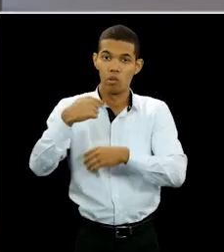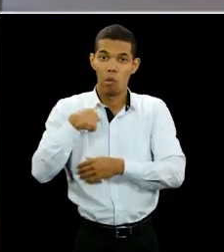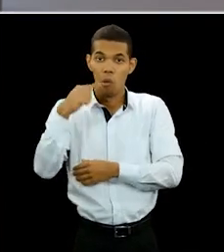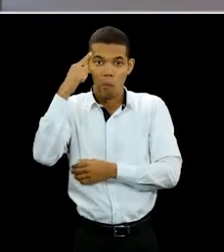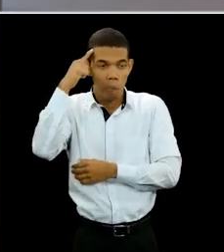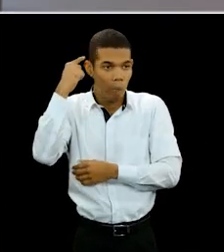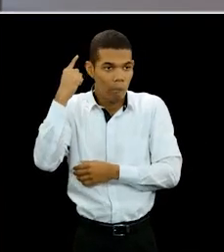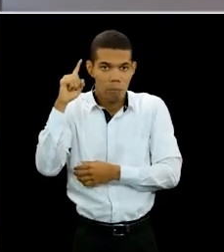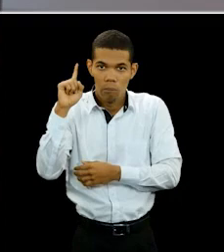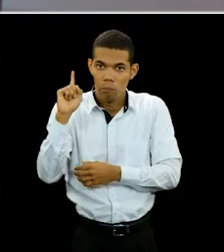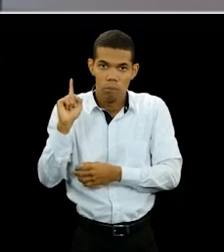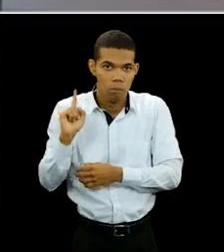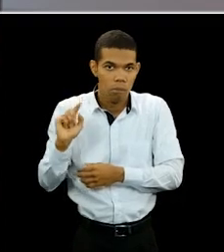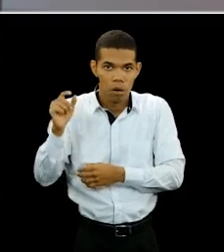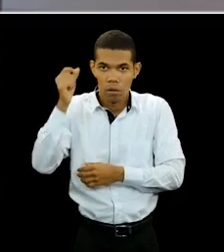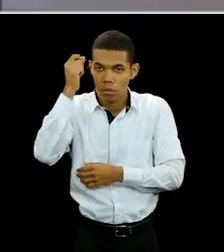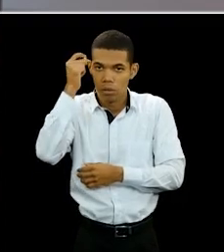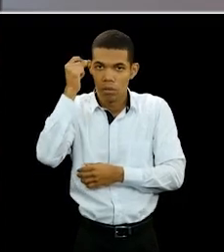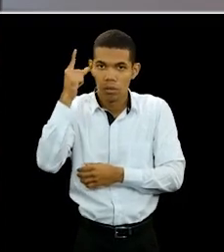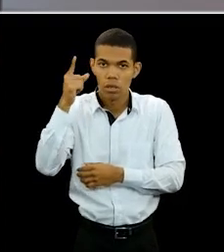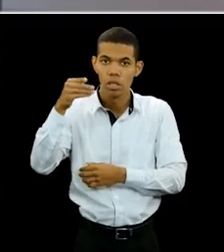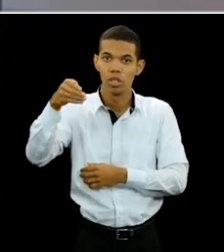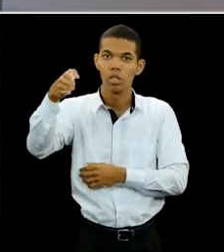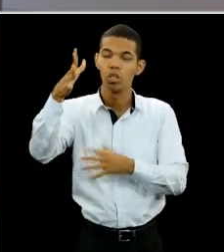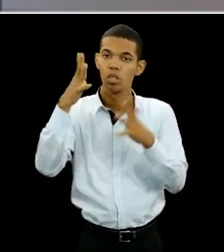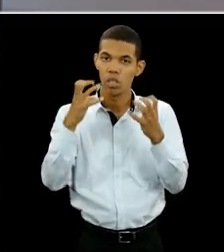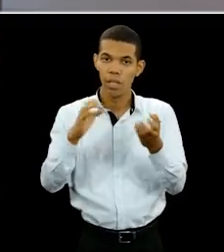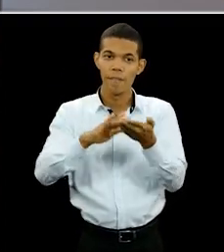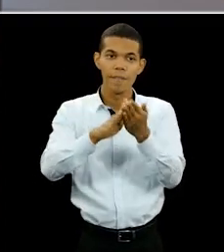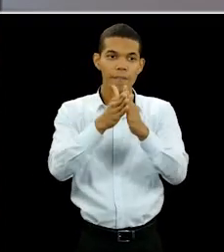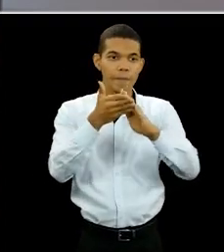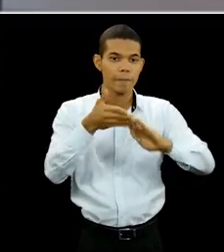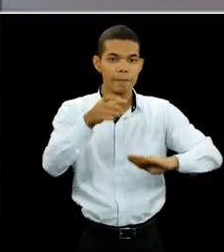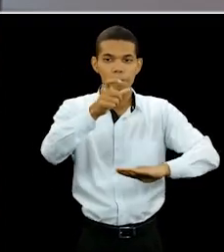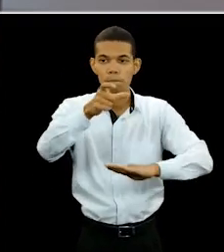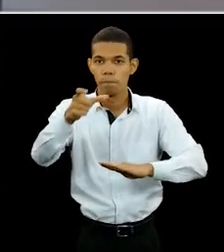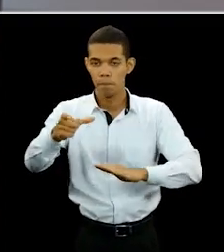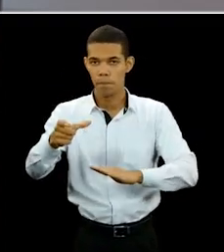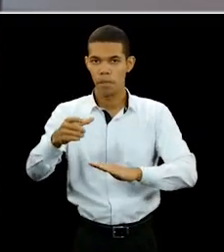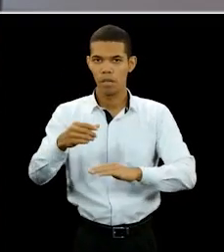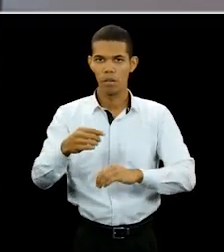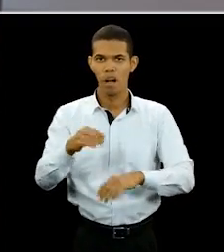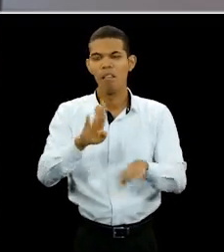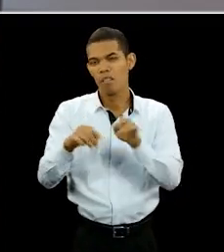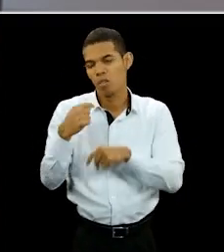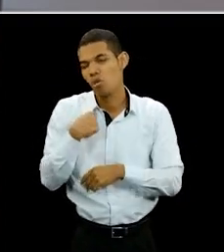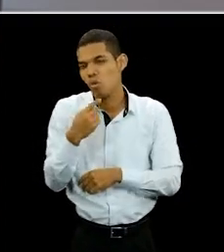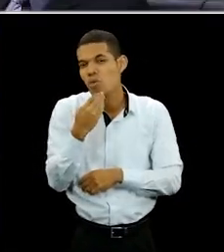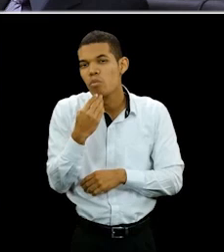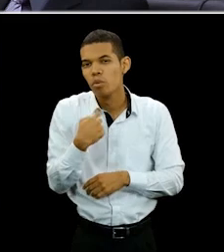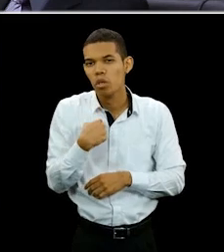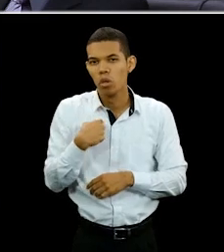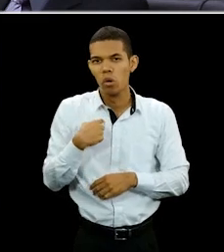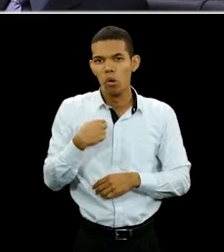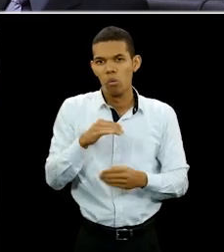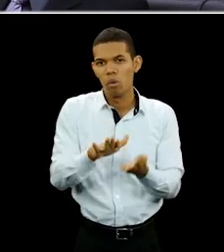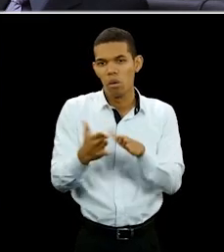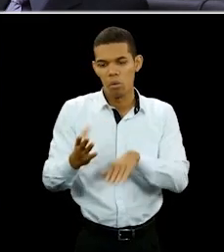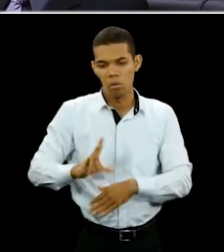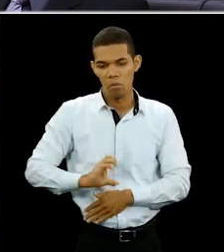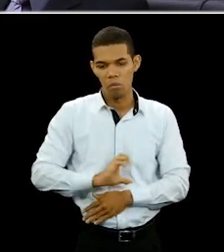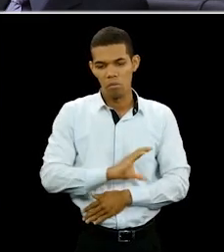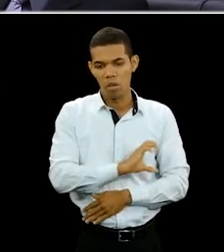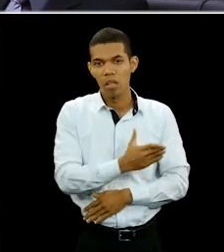Ezequiel son de bien A pesar de las tragedias porque mi papá murió de de de cáncer porque no he podido